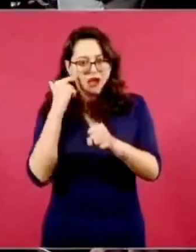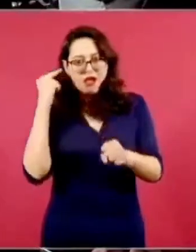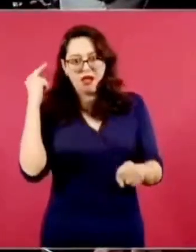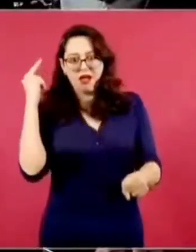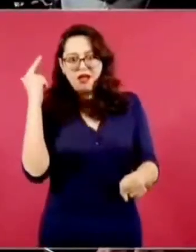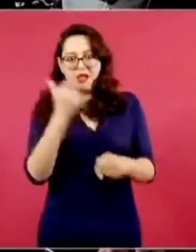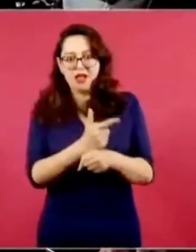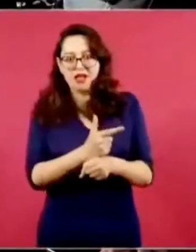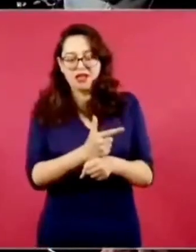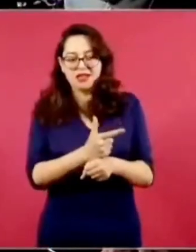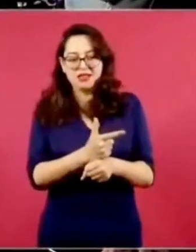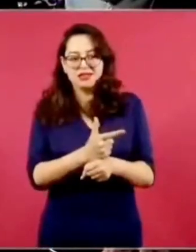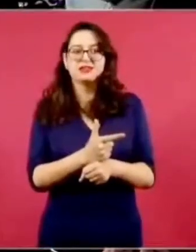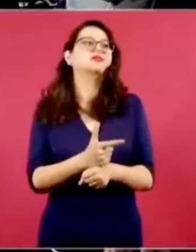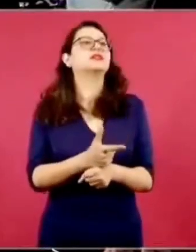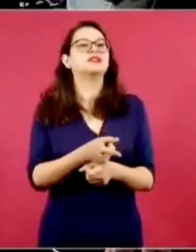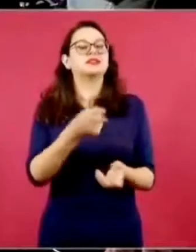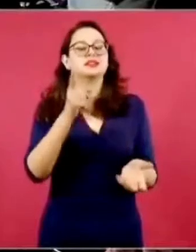que se mantuvo